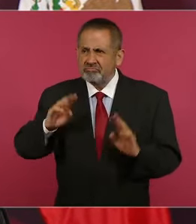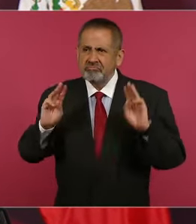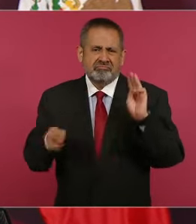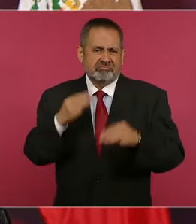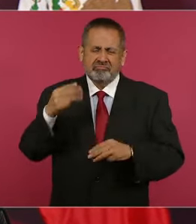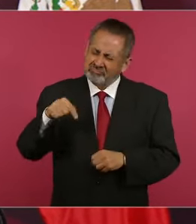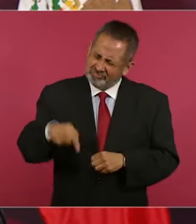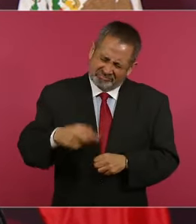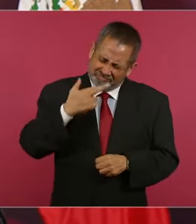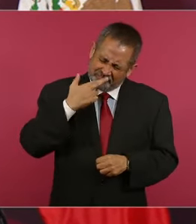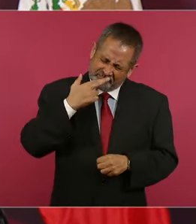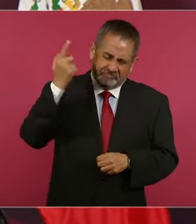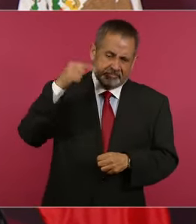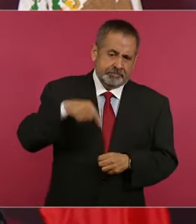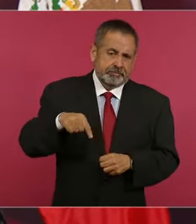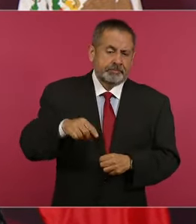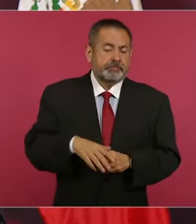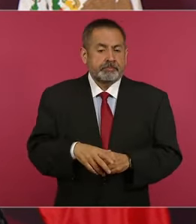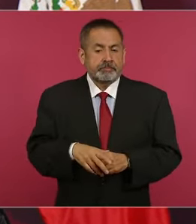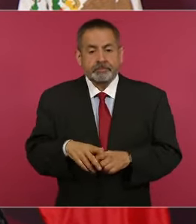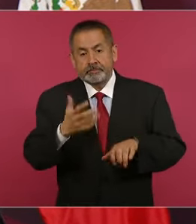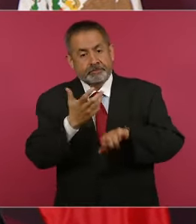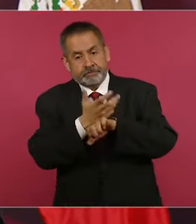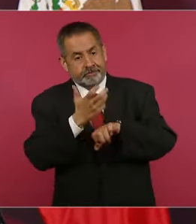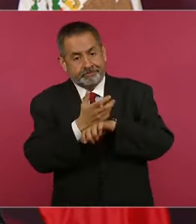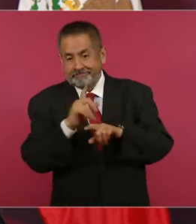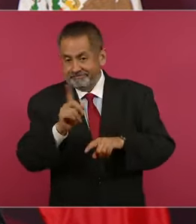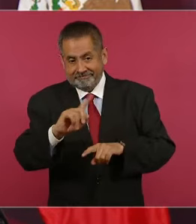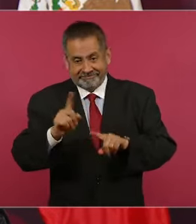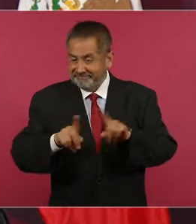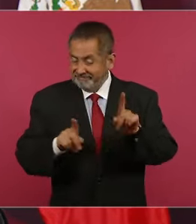porque en Estados Unidos no tienen